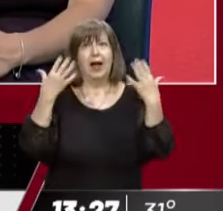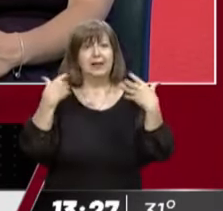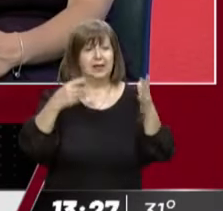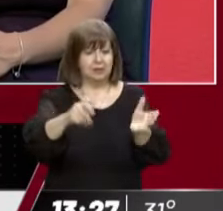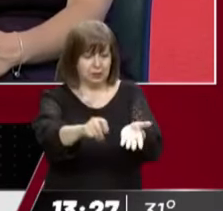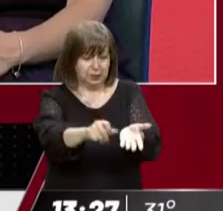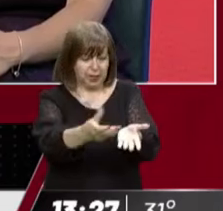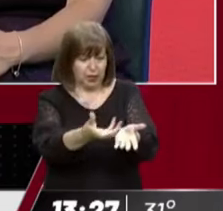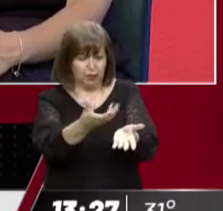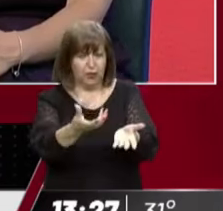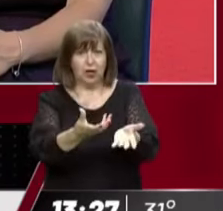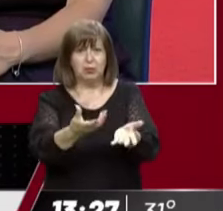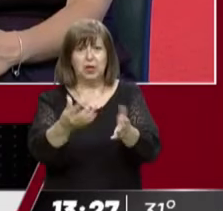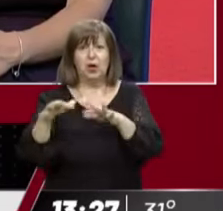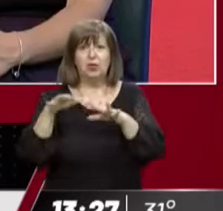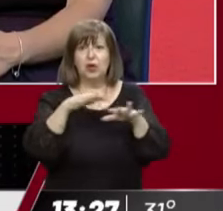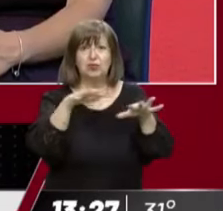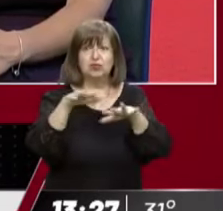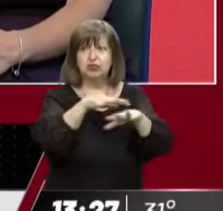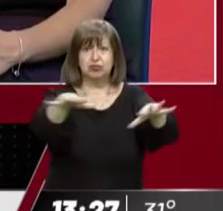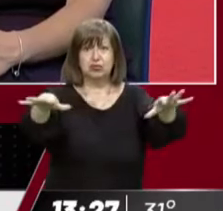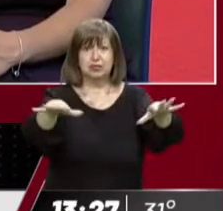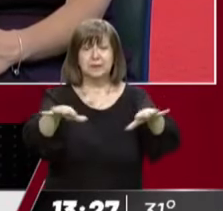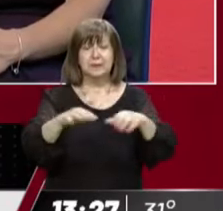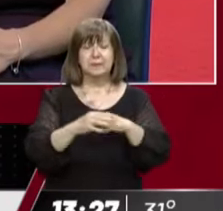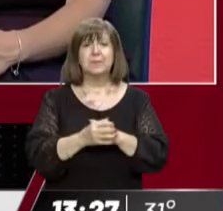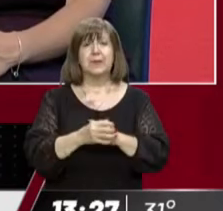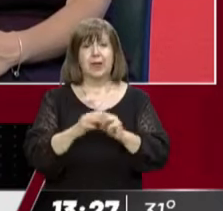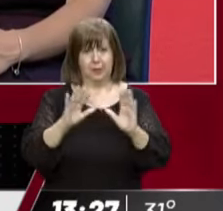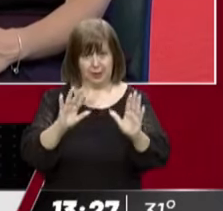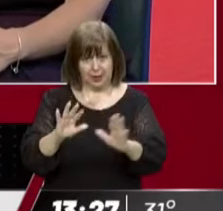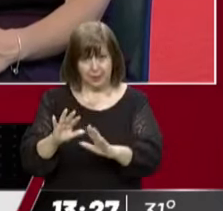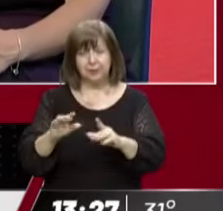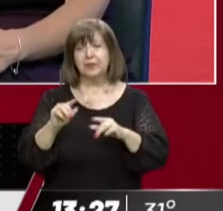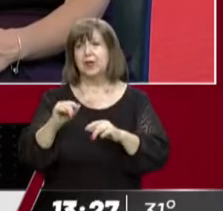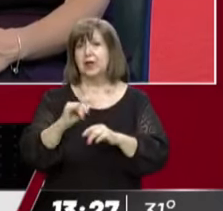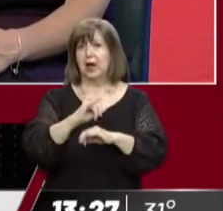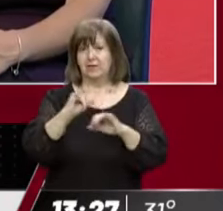Claro, ahora hay que ver ahí puntualmente. Mira, hay una diferencia muy grande,